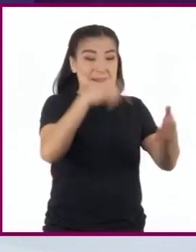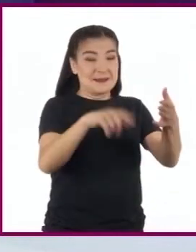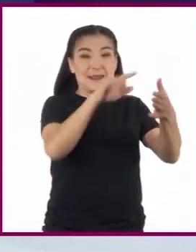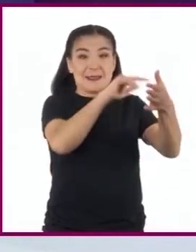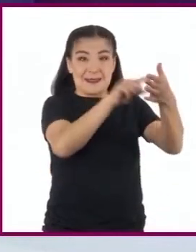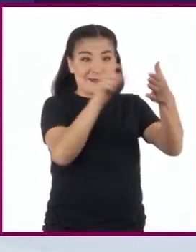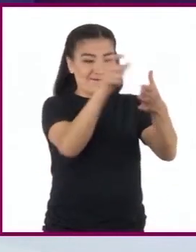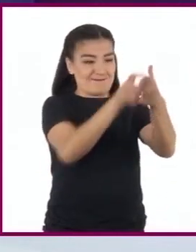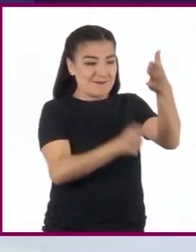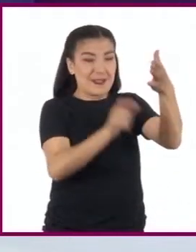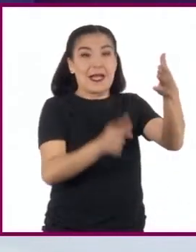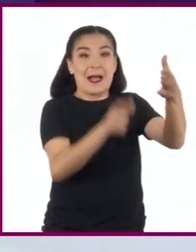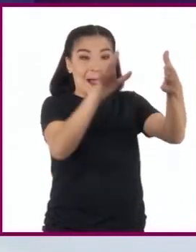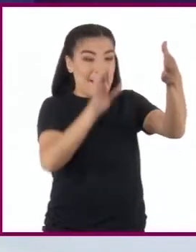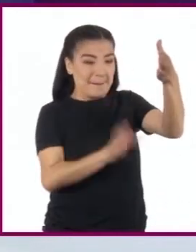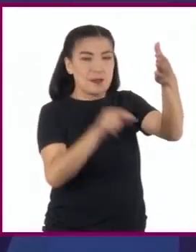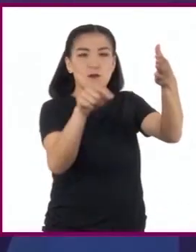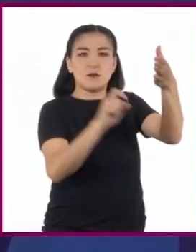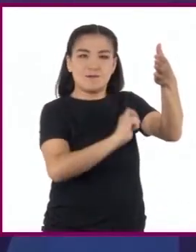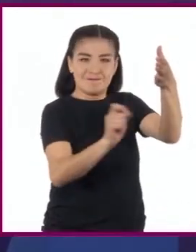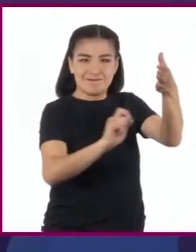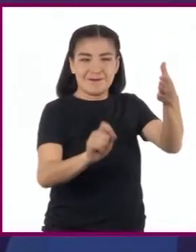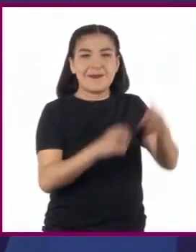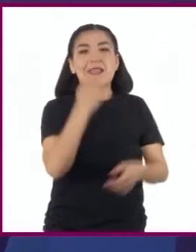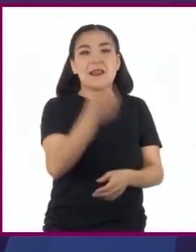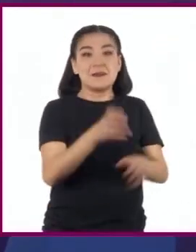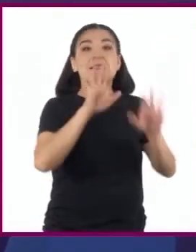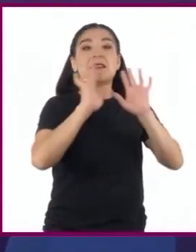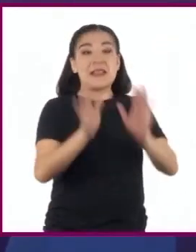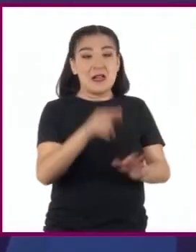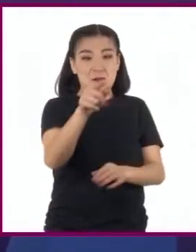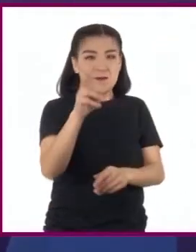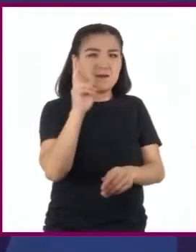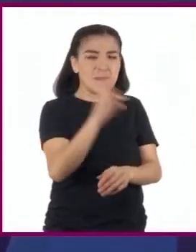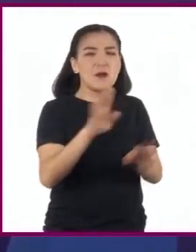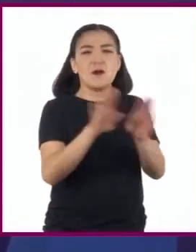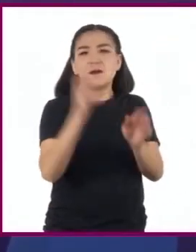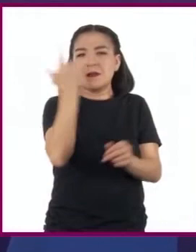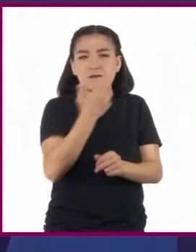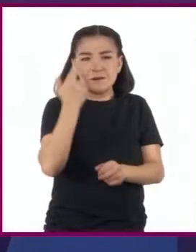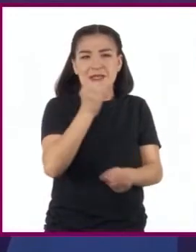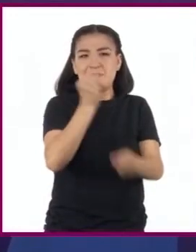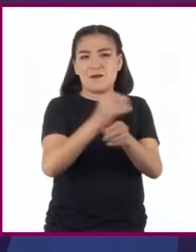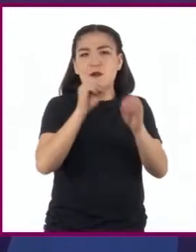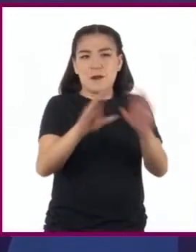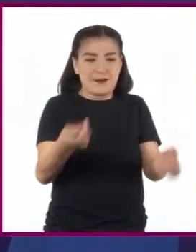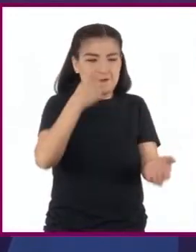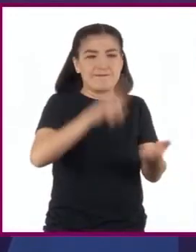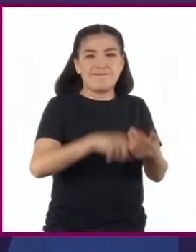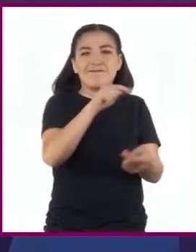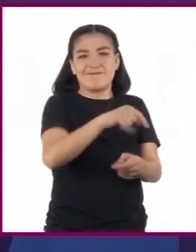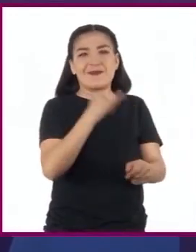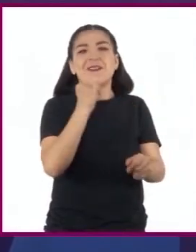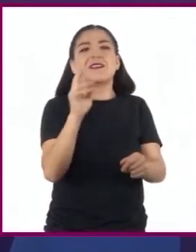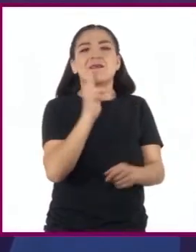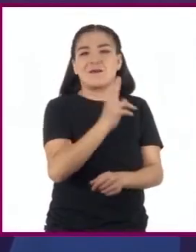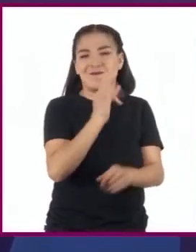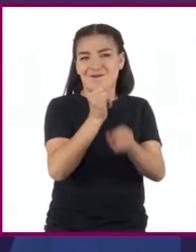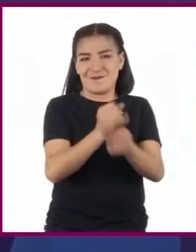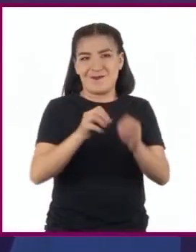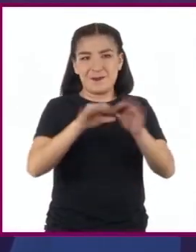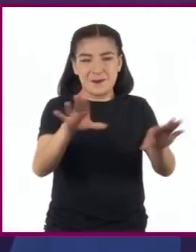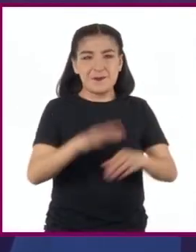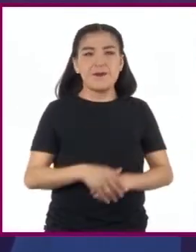noticia que pegaron en su cuaderno. Ya repasamos qué información se incluye en una nota informativa.